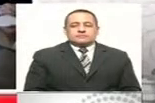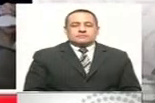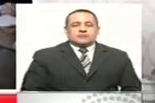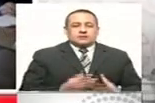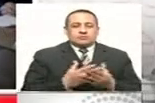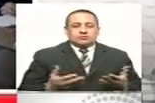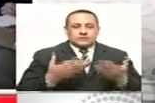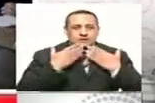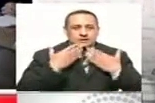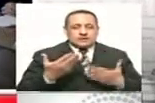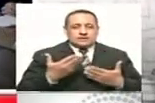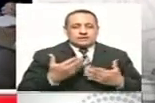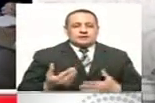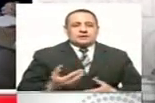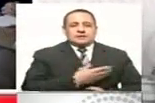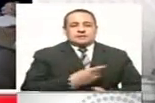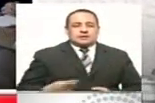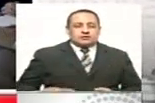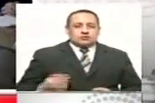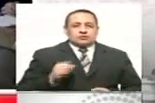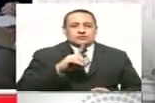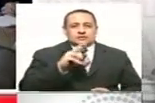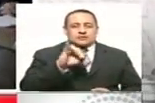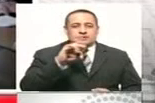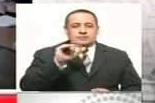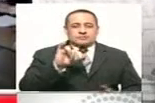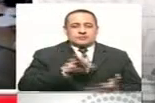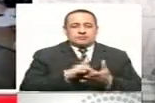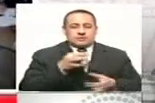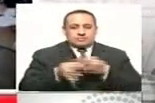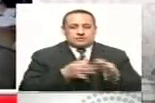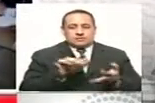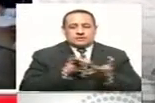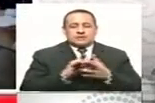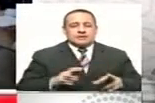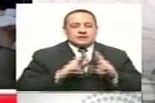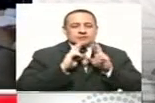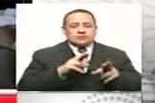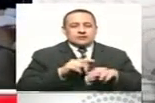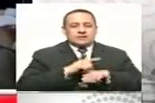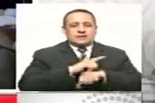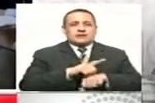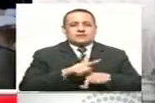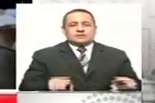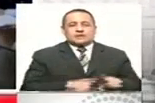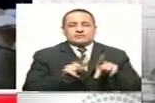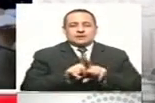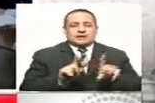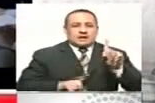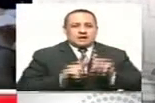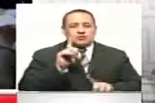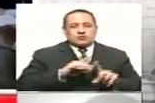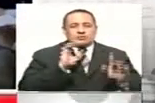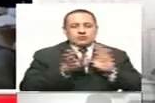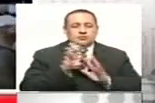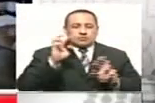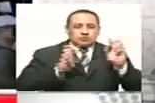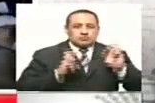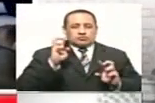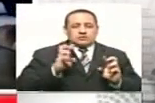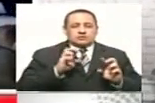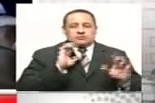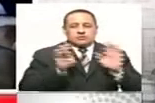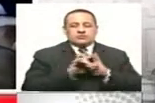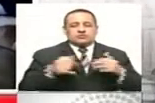Agradecemos al presidente de Devida por las explicaciones dadas que responden de manera inmediata, digamos, algunas de las inquietudes.